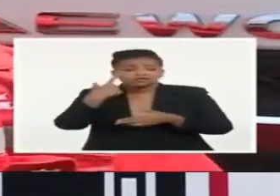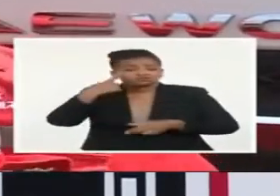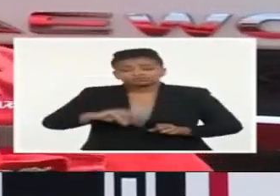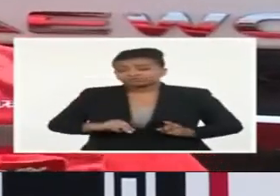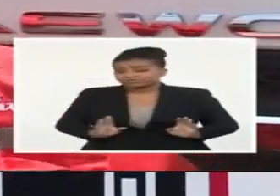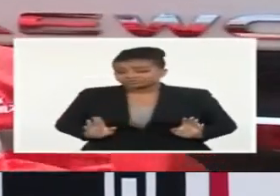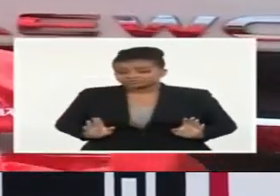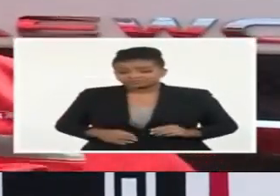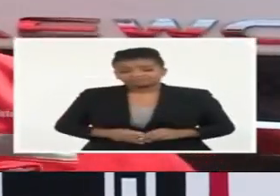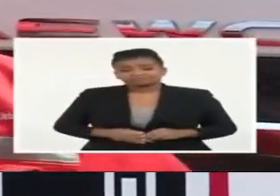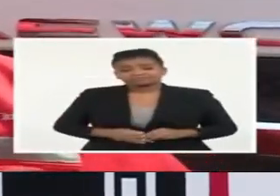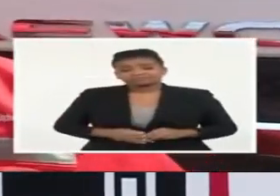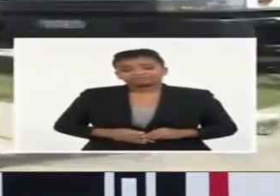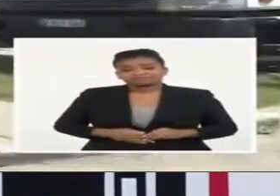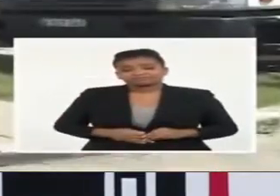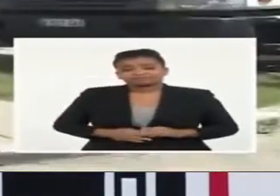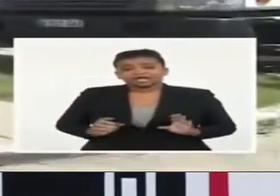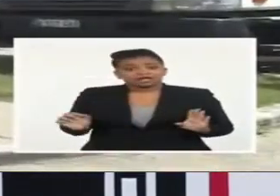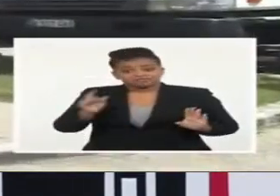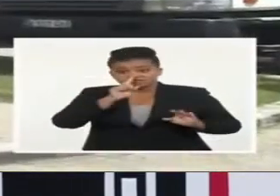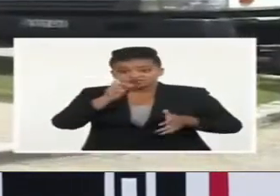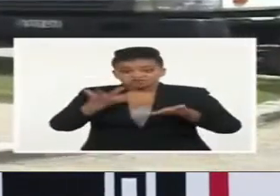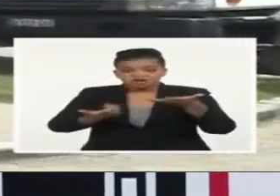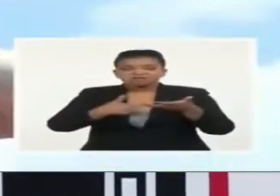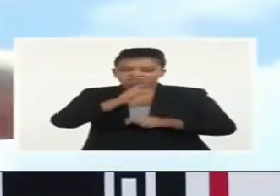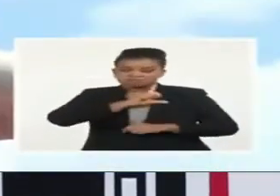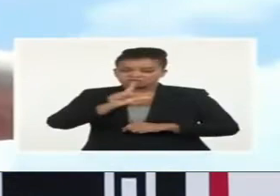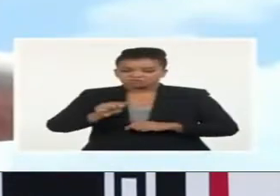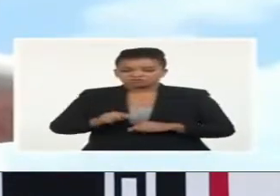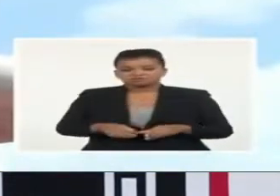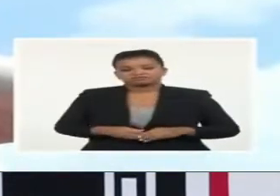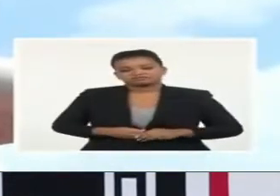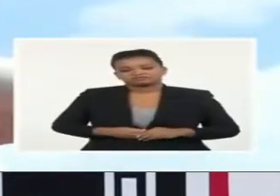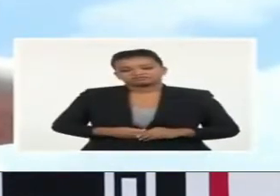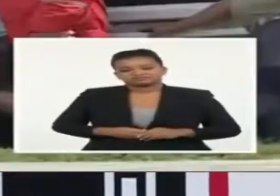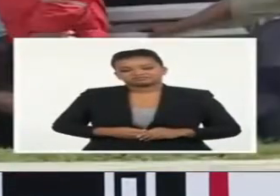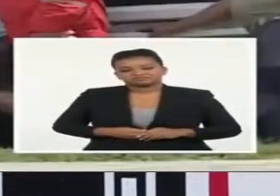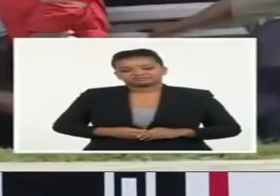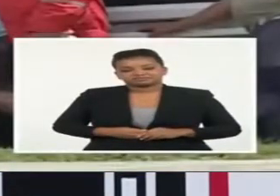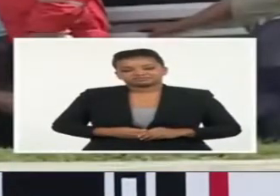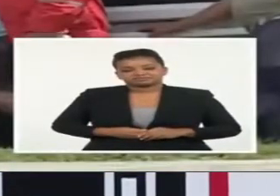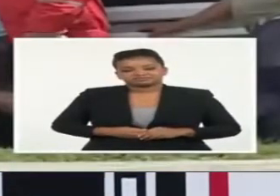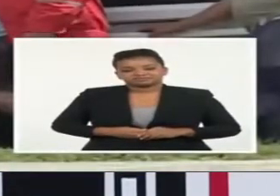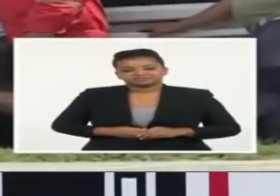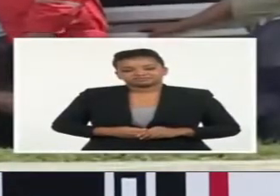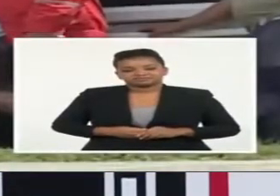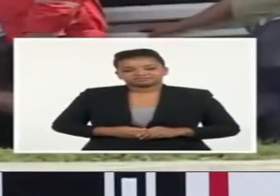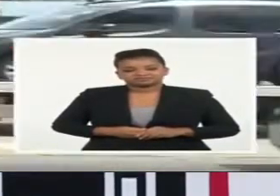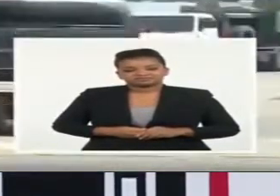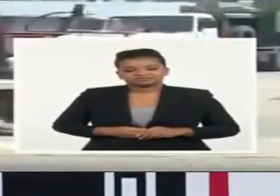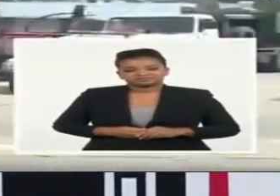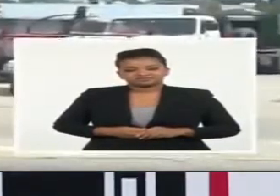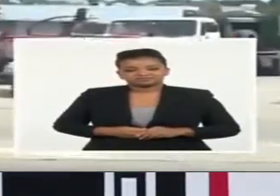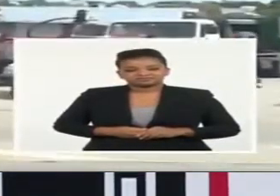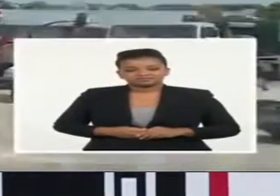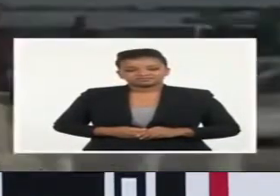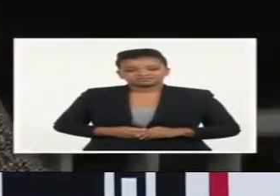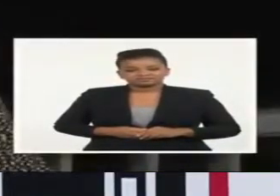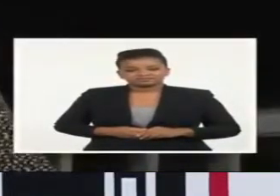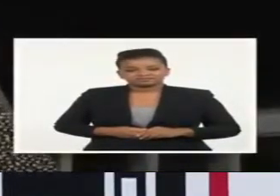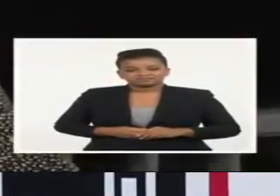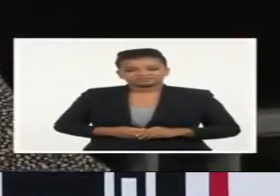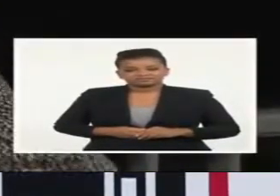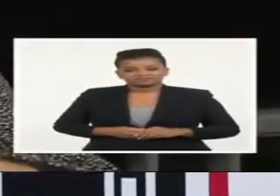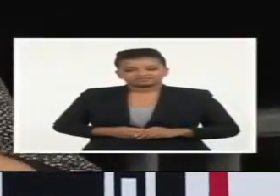de seguridad contra incendio. Todo eso va a salir. Tranquilo. Todo eso va a salir. Y van a rodar cabezas.